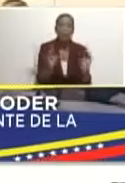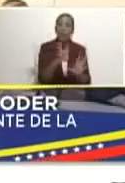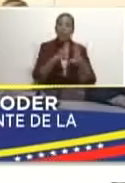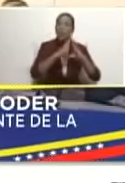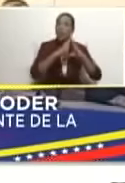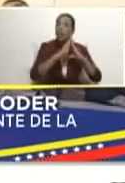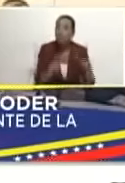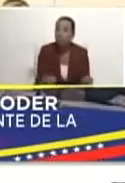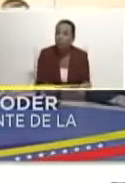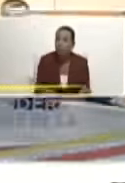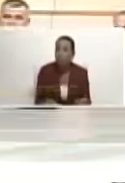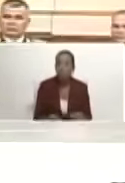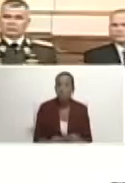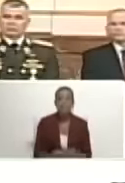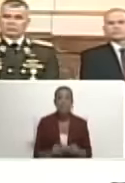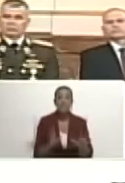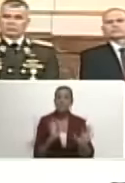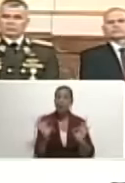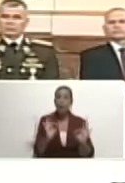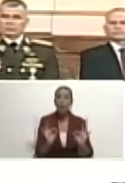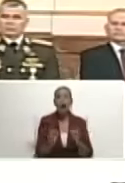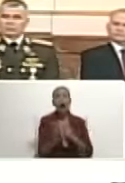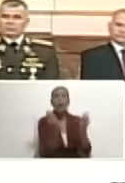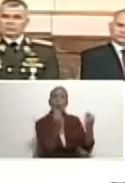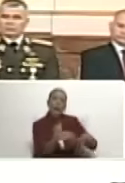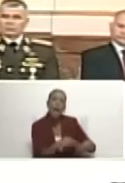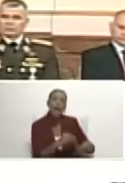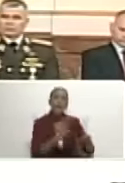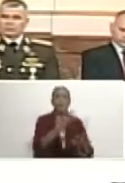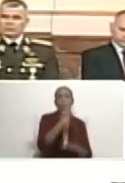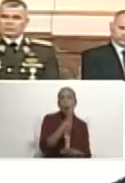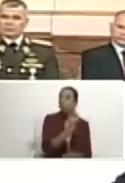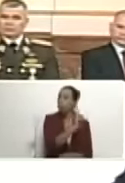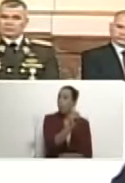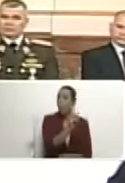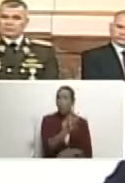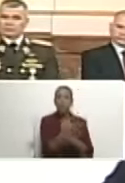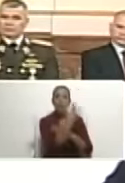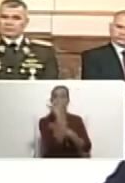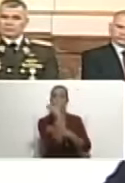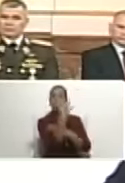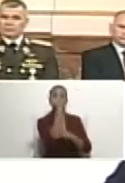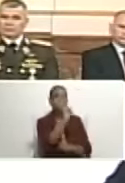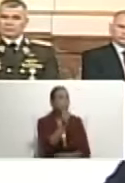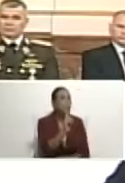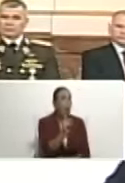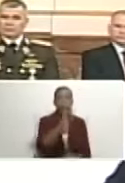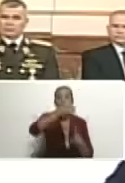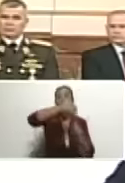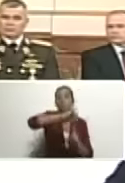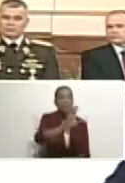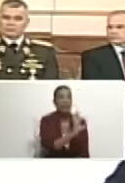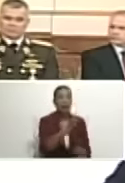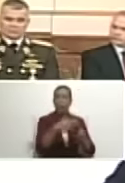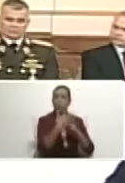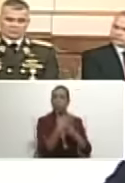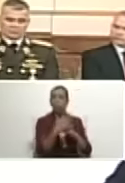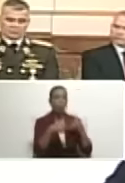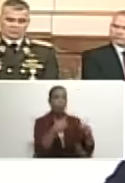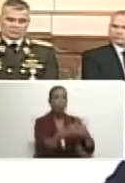todas, sin condicionamiento, sin chantaje. No aceptamos condiciones de ningún